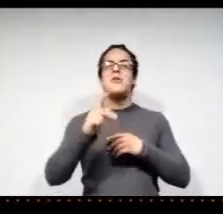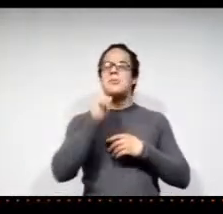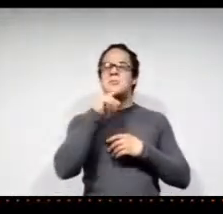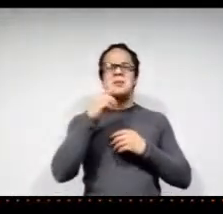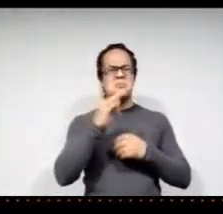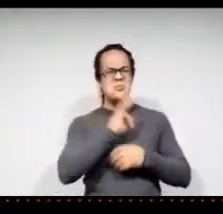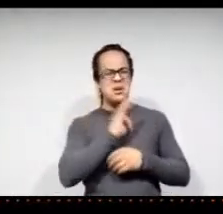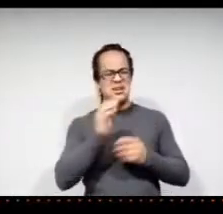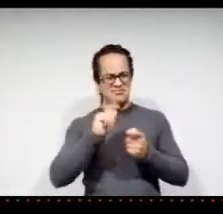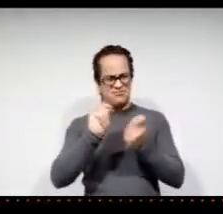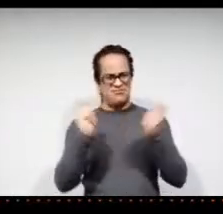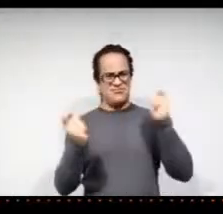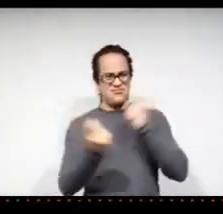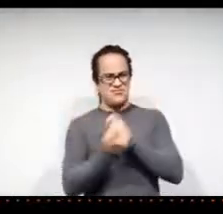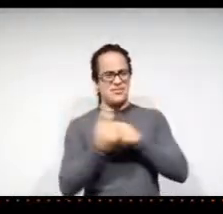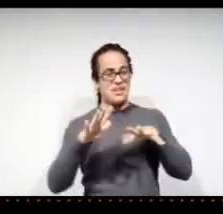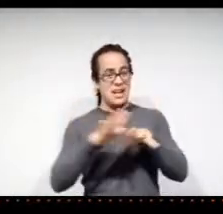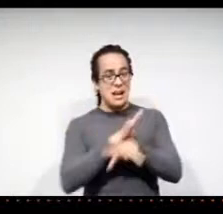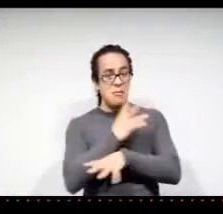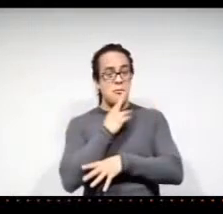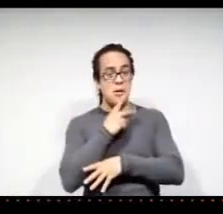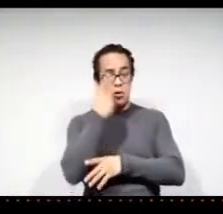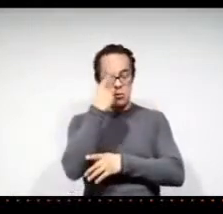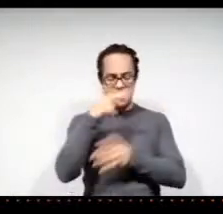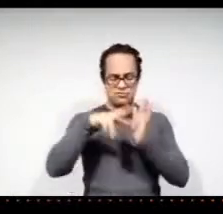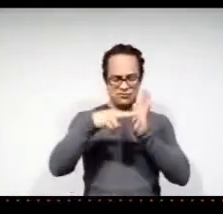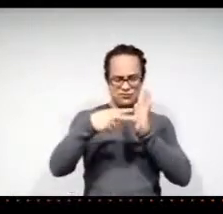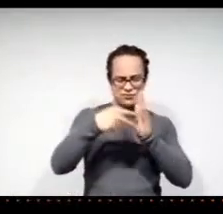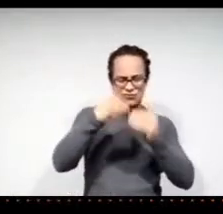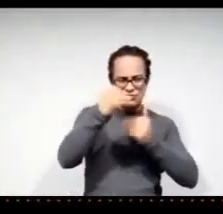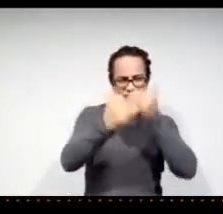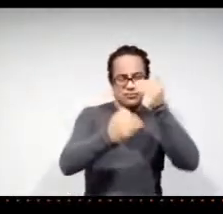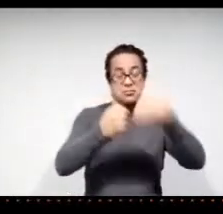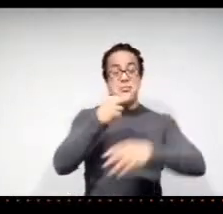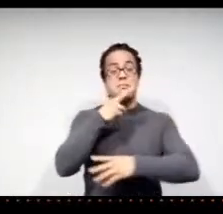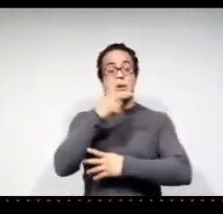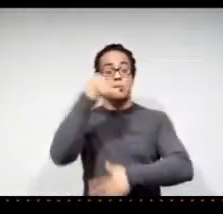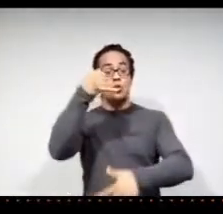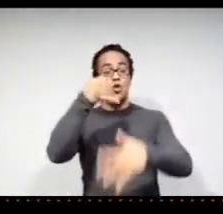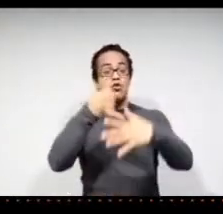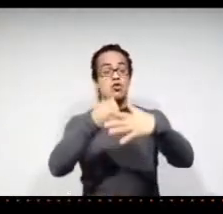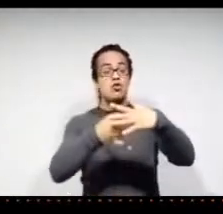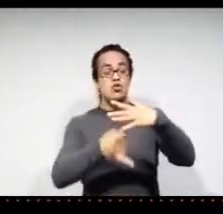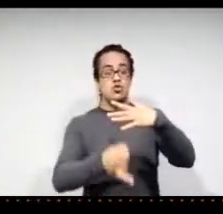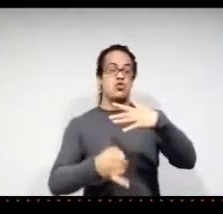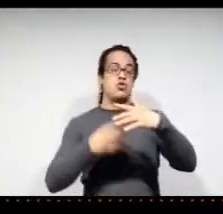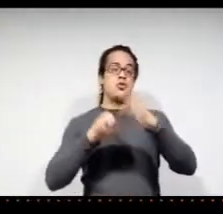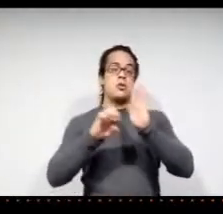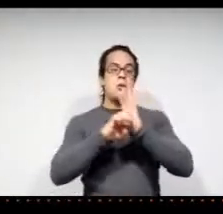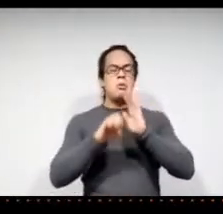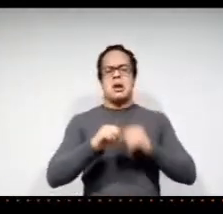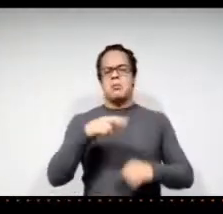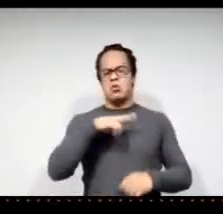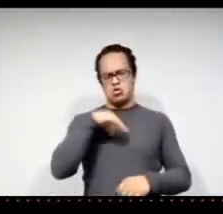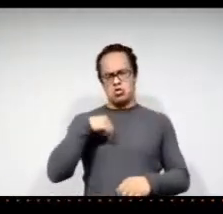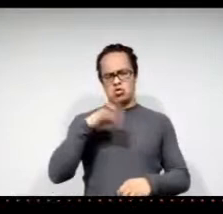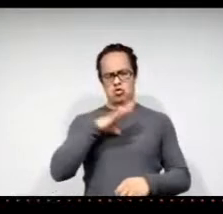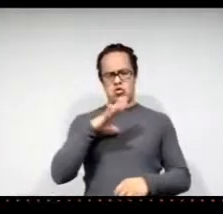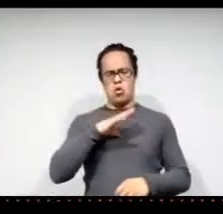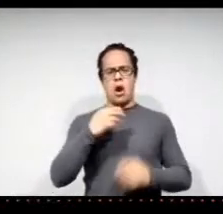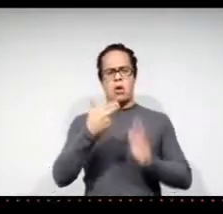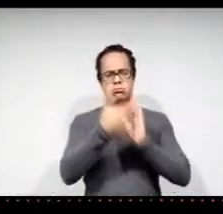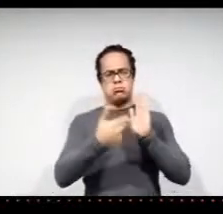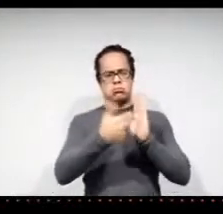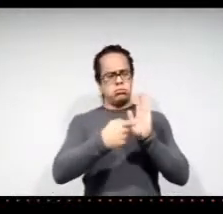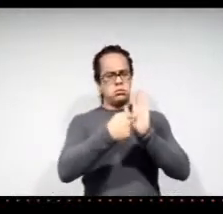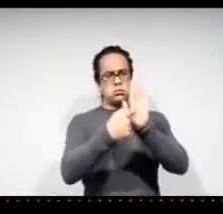donde tú por diseño hagas experiencias más profundas, ¿no? Nosotros tenemos unos cursos que diseñamos para el nuevo